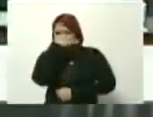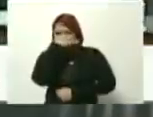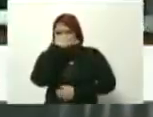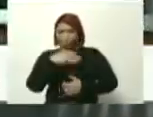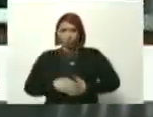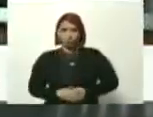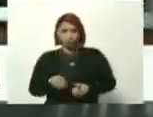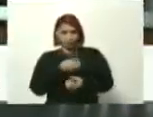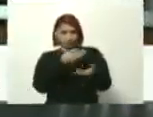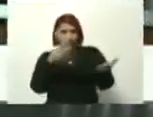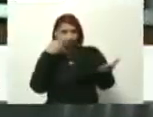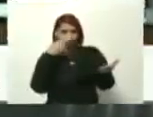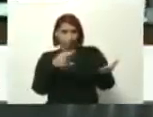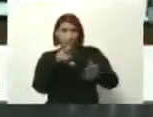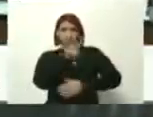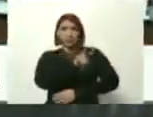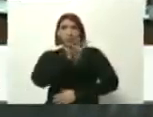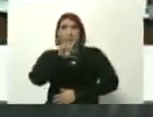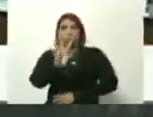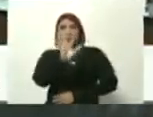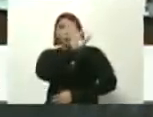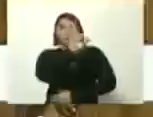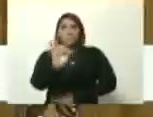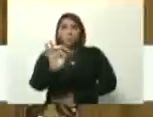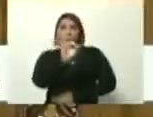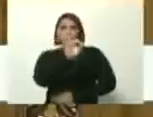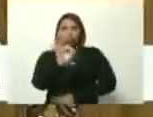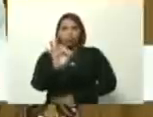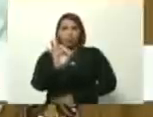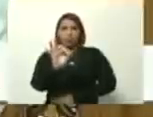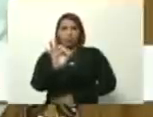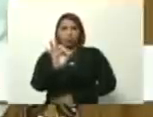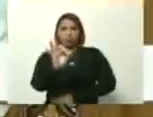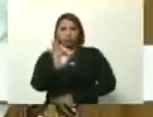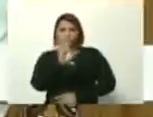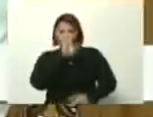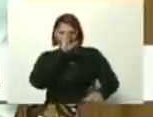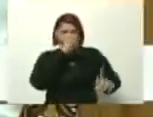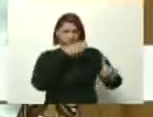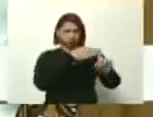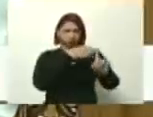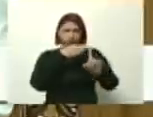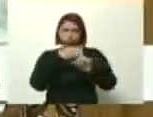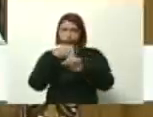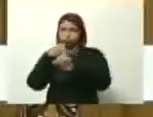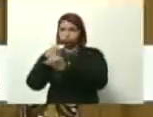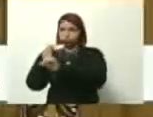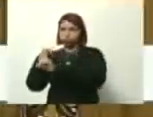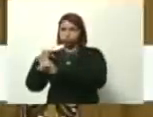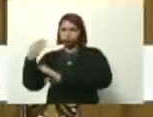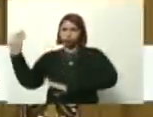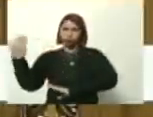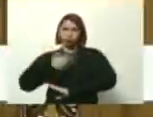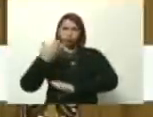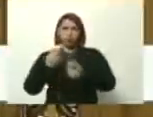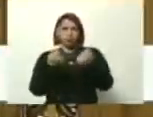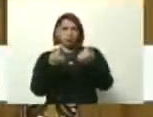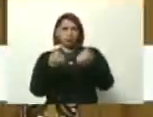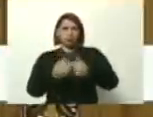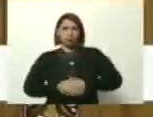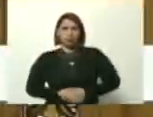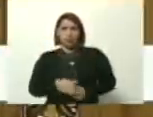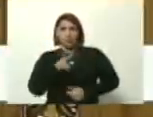ustedes ven allí, un 24% ha estado dirigido a sanciones financieras y